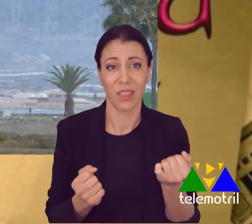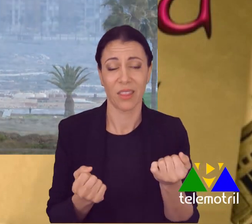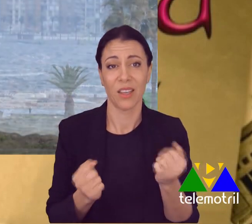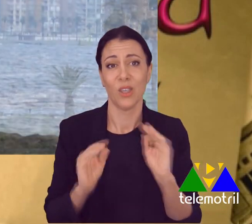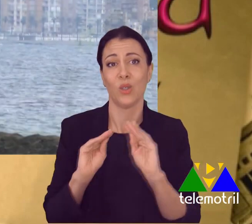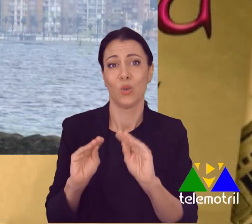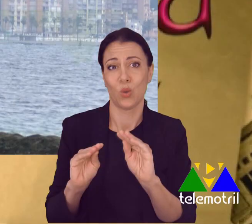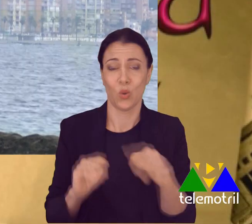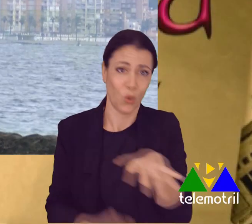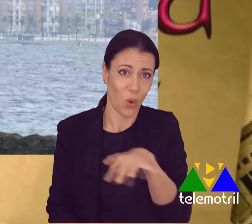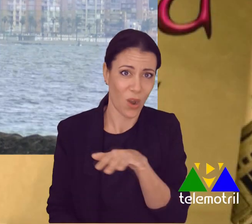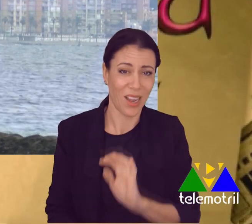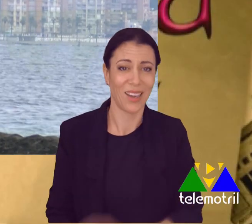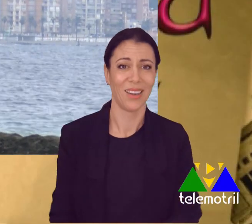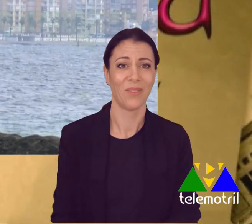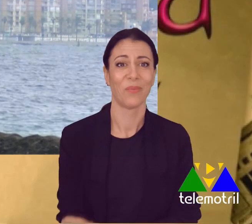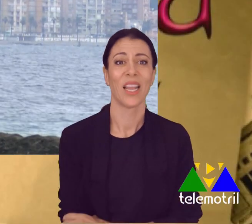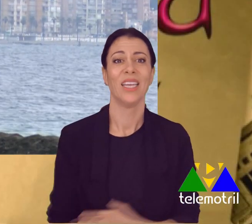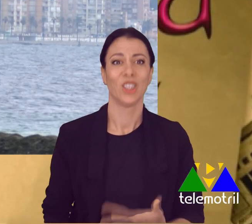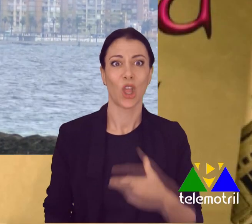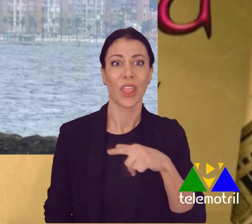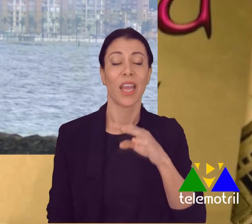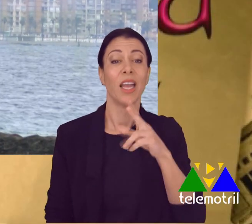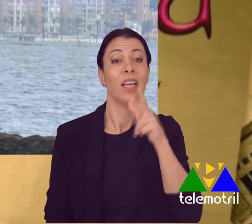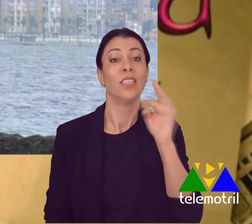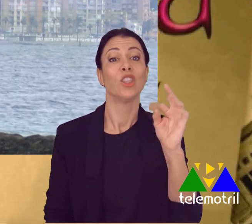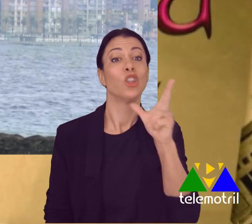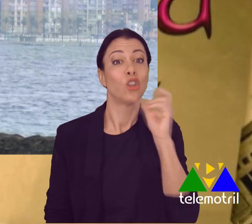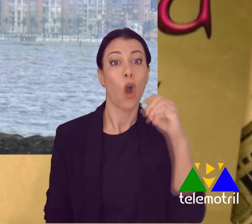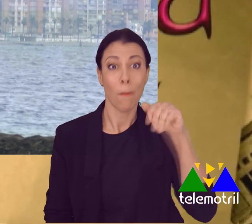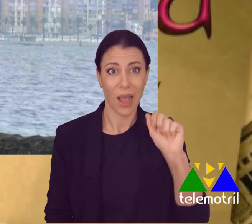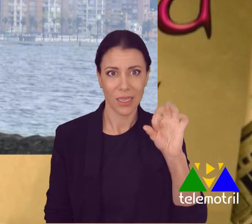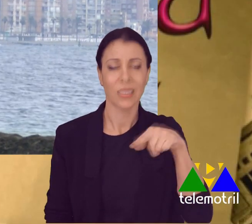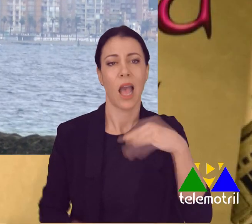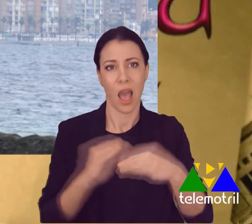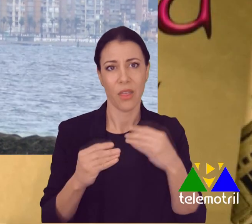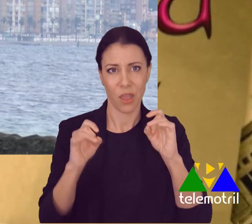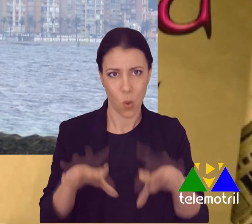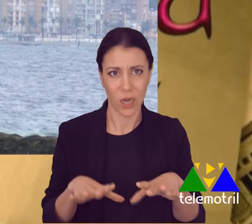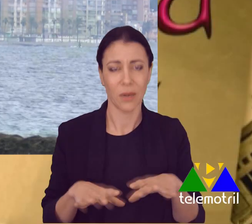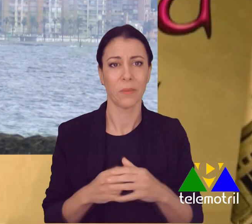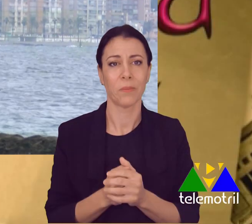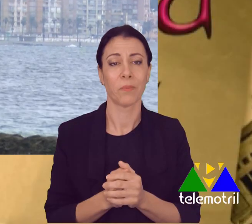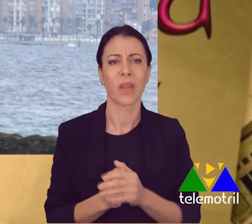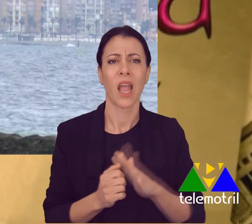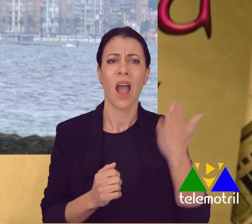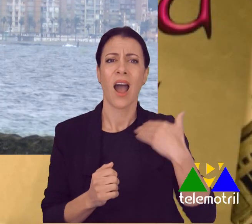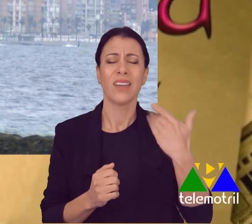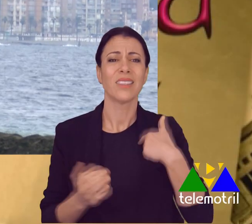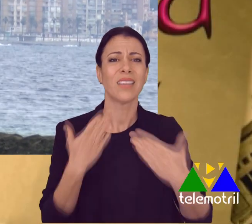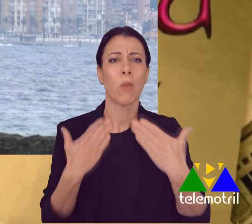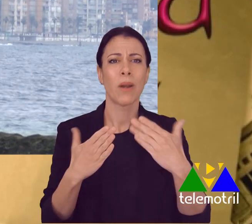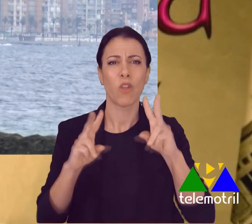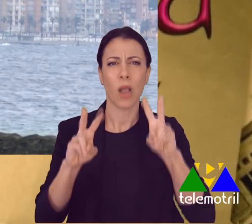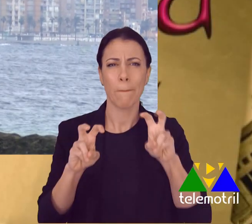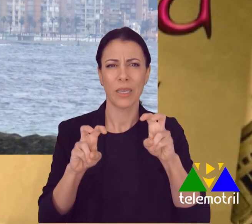sus localidades. Y Tomás de Aquino y Mercado hace lo mismo, defiende la antigüedad. Yo creo recordar cuando estuvimos hablando de los capítulos